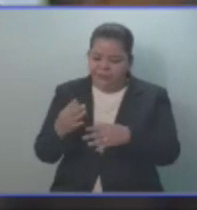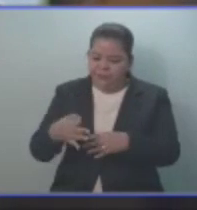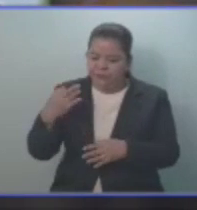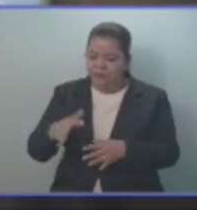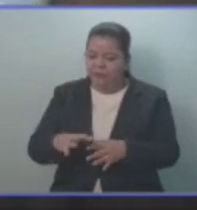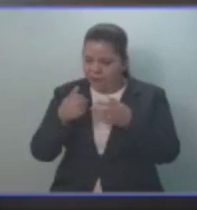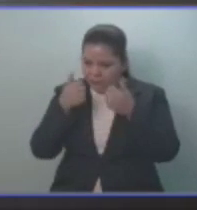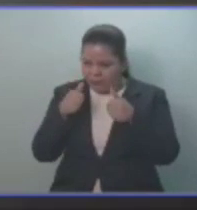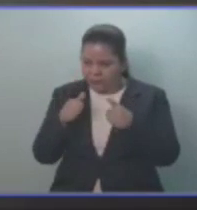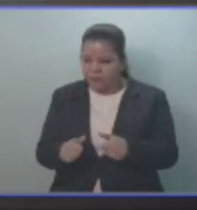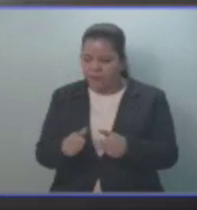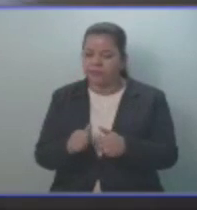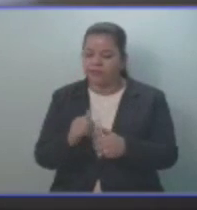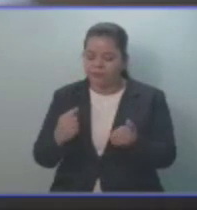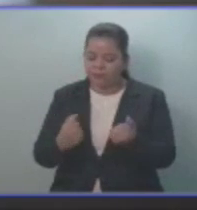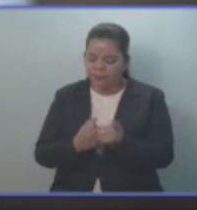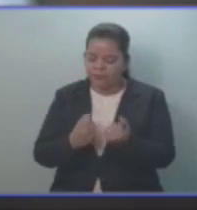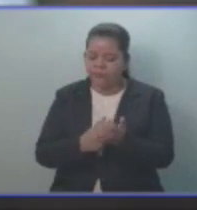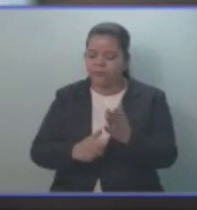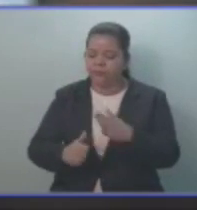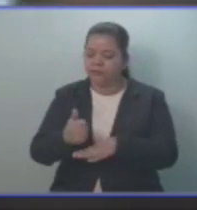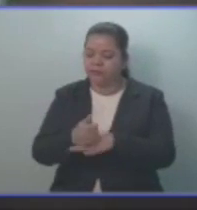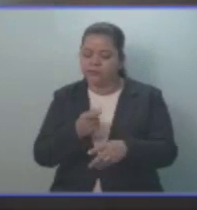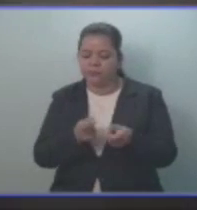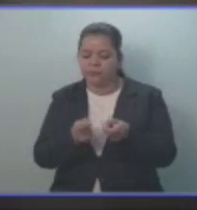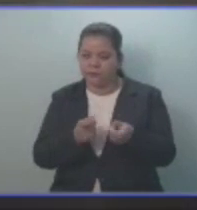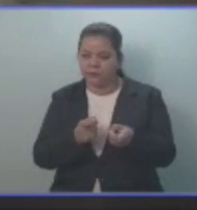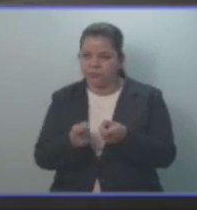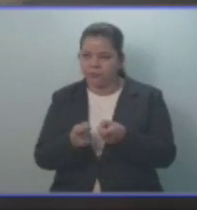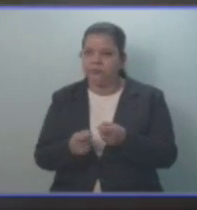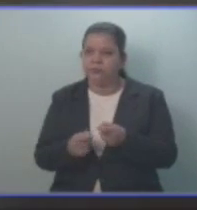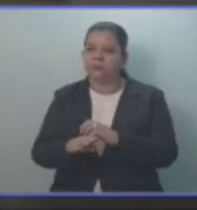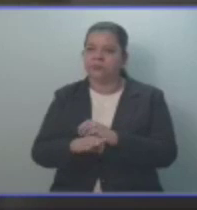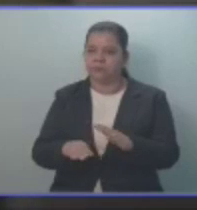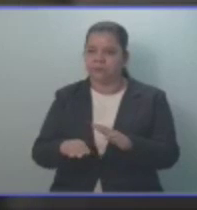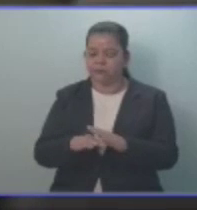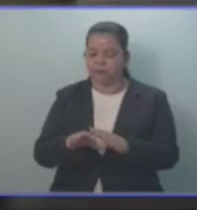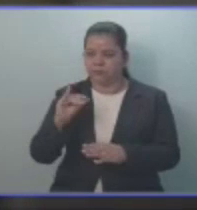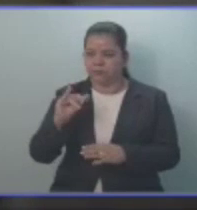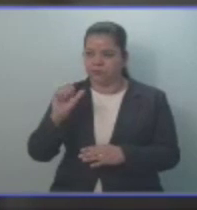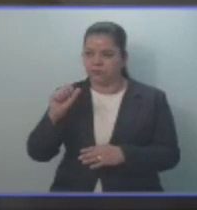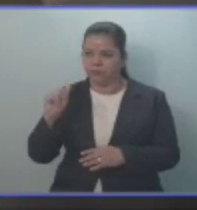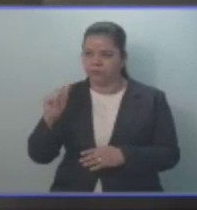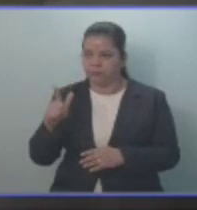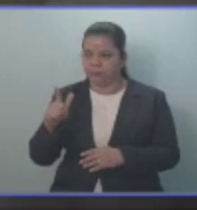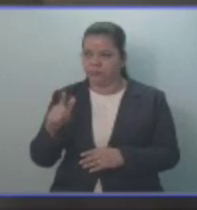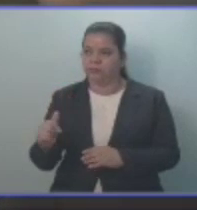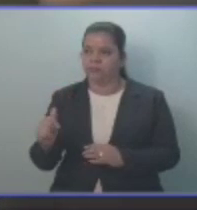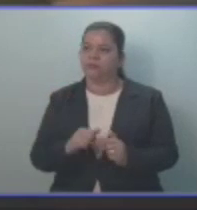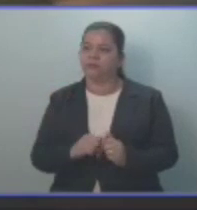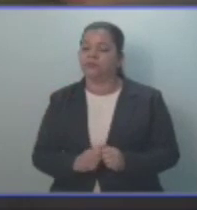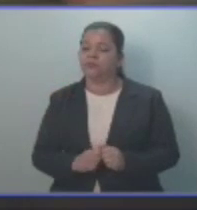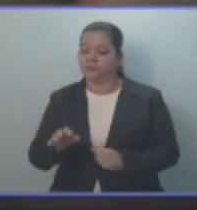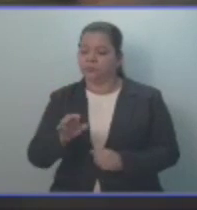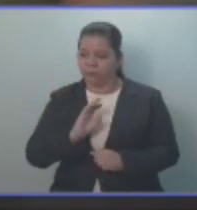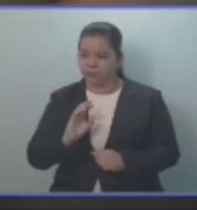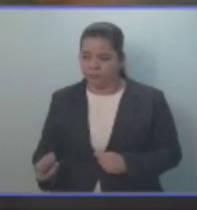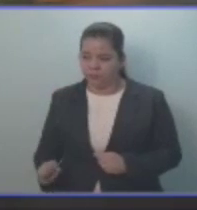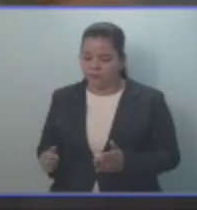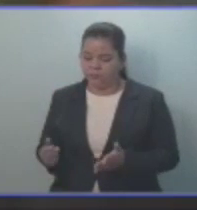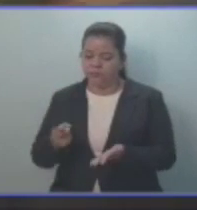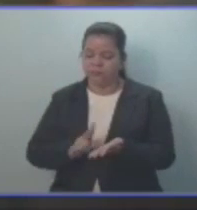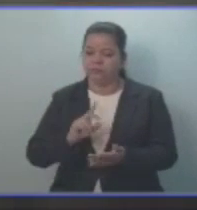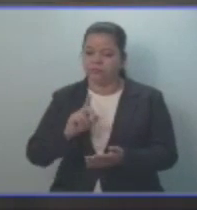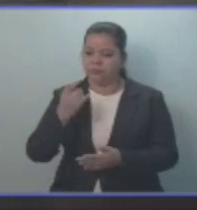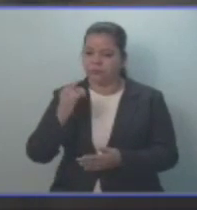Ratifíquese la Convención sobre Asistencia Administrativa Mutua en materia fiscal, suscrita por El Salvador el 1